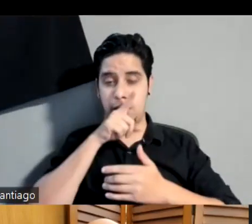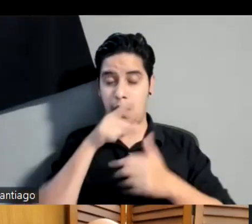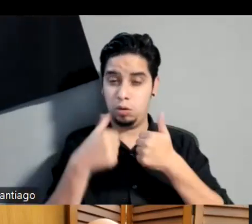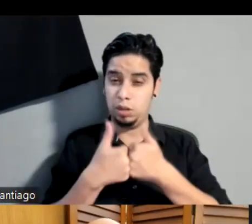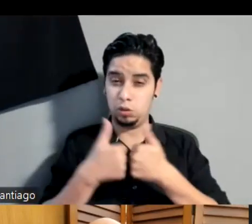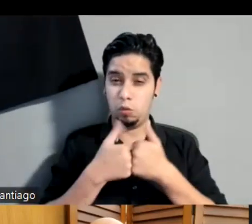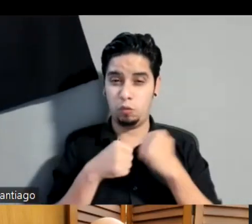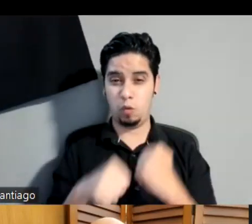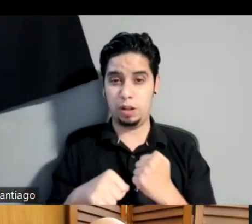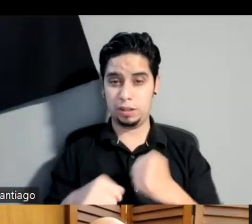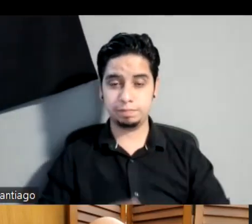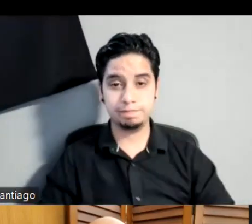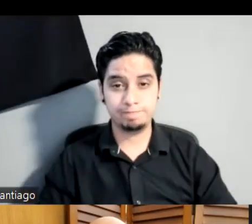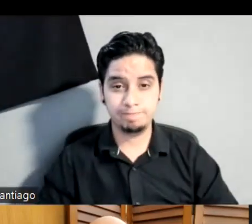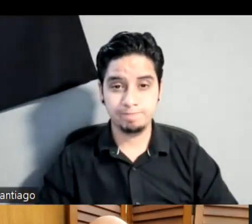Es un reto.